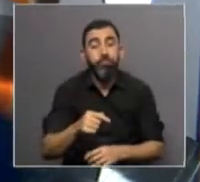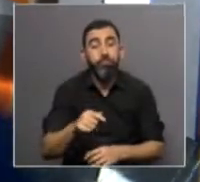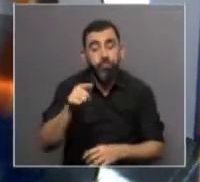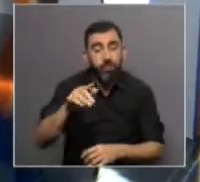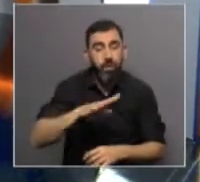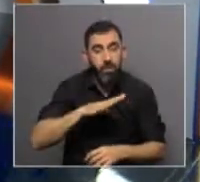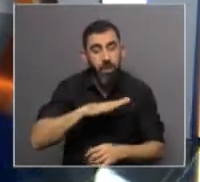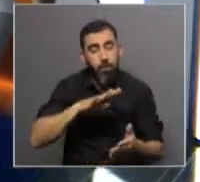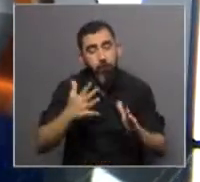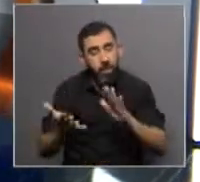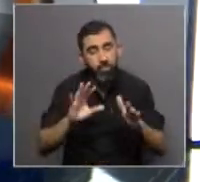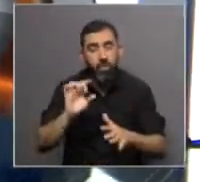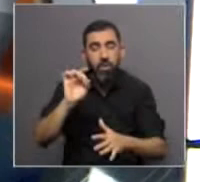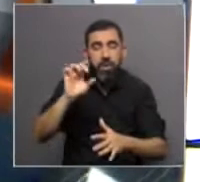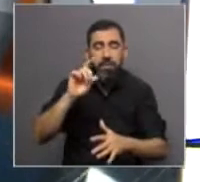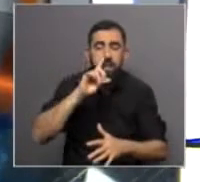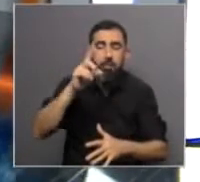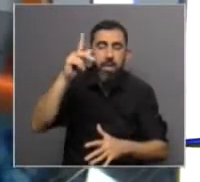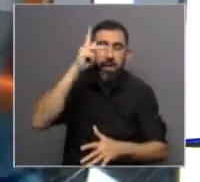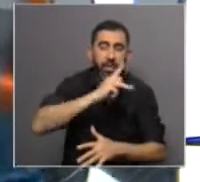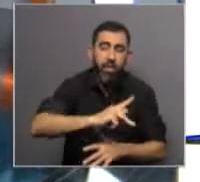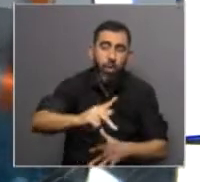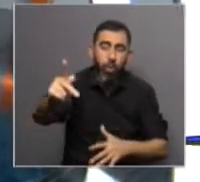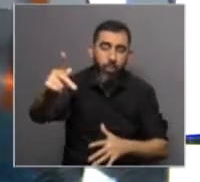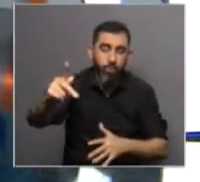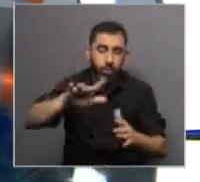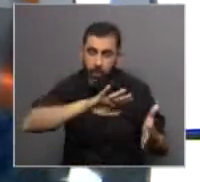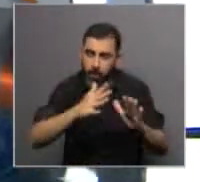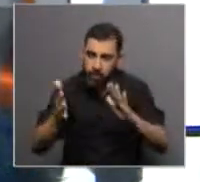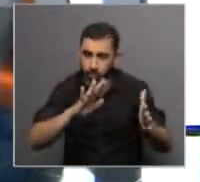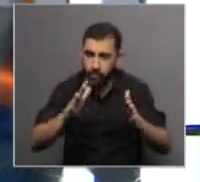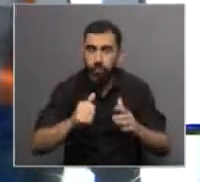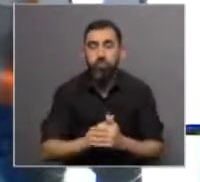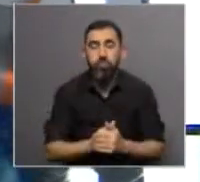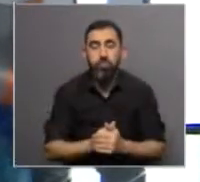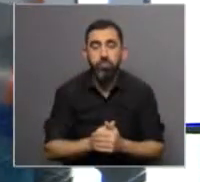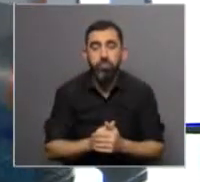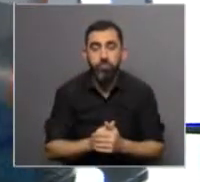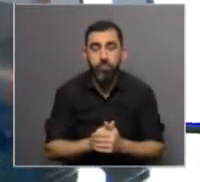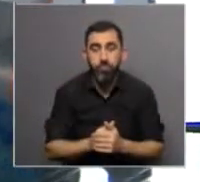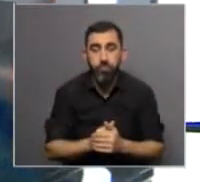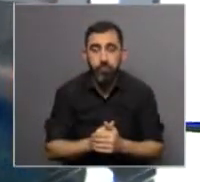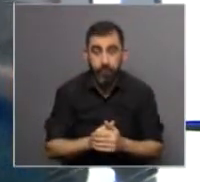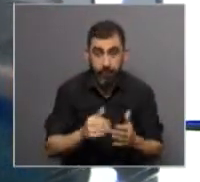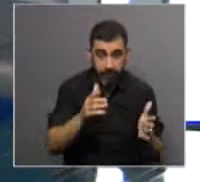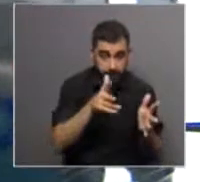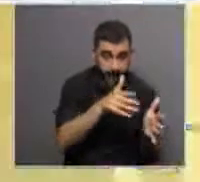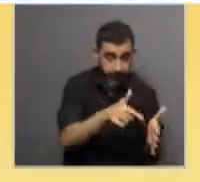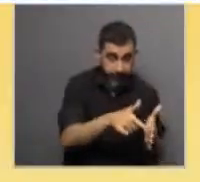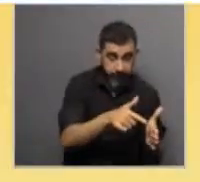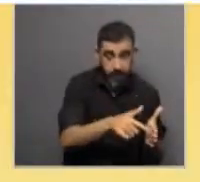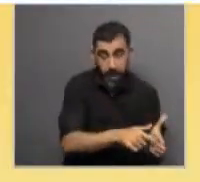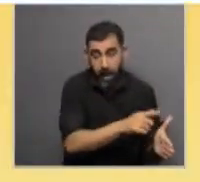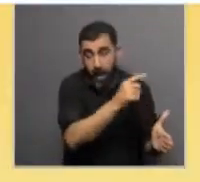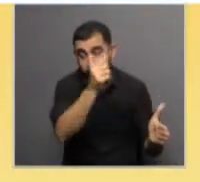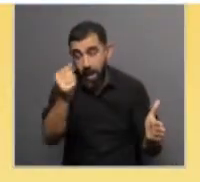más o menos unos 15.000 kilómetros de distancia entre el estrecho de Bering y donde